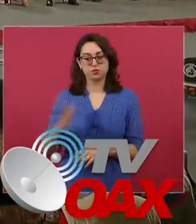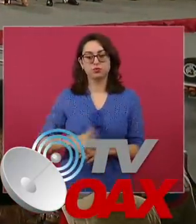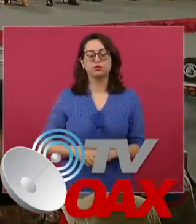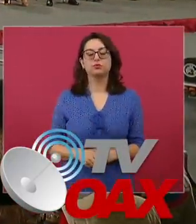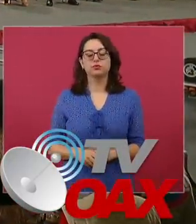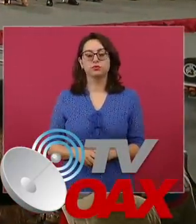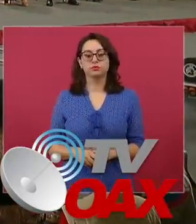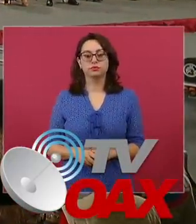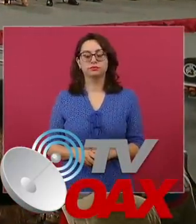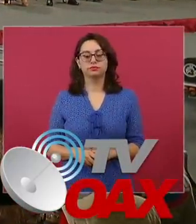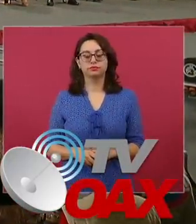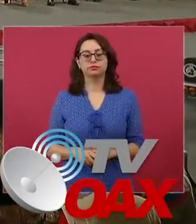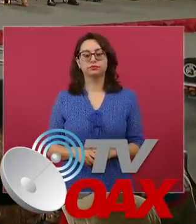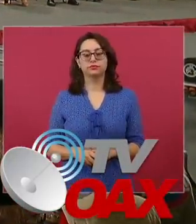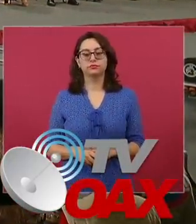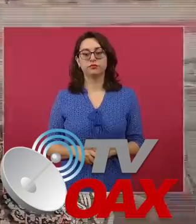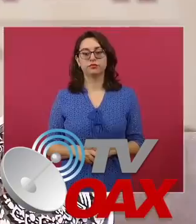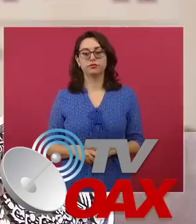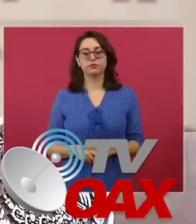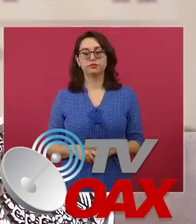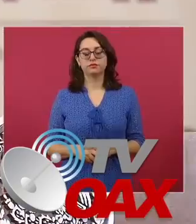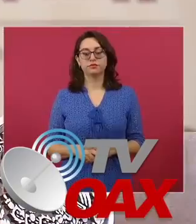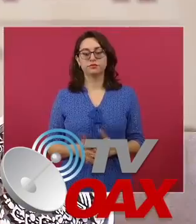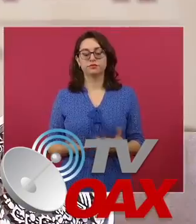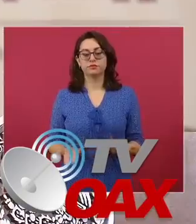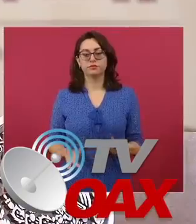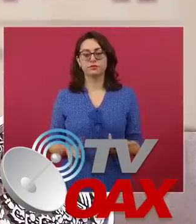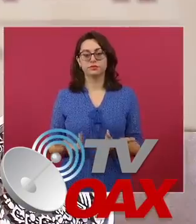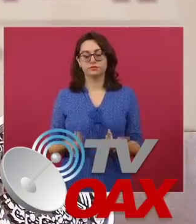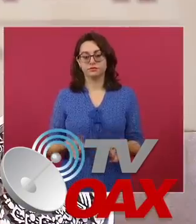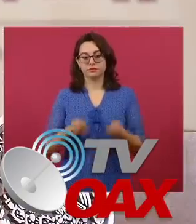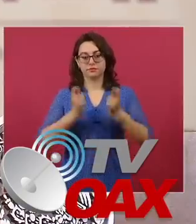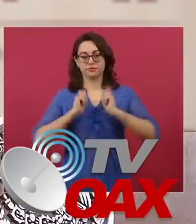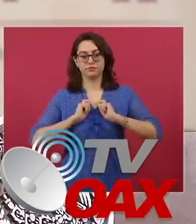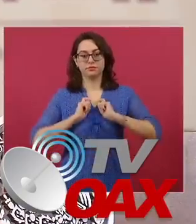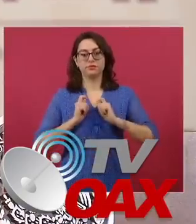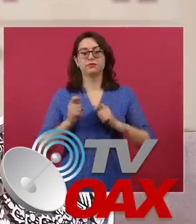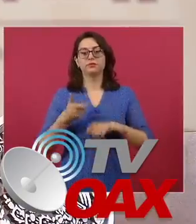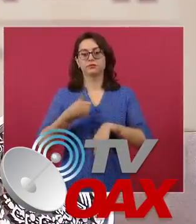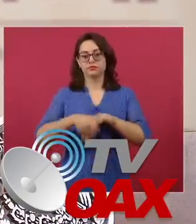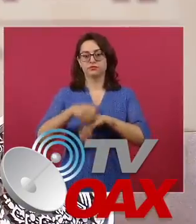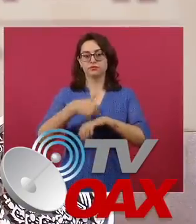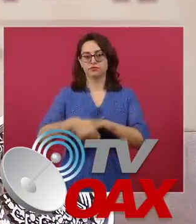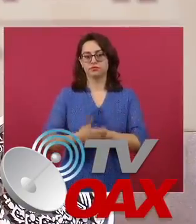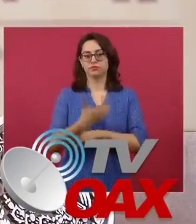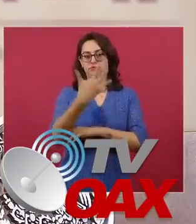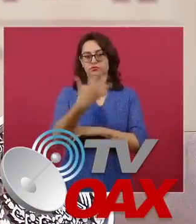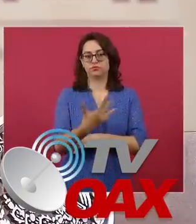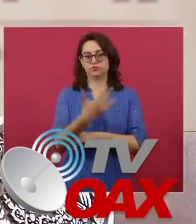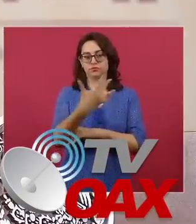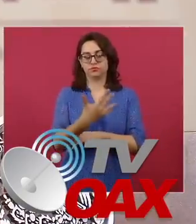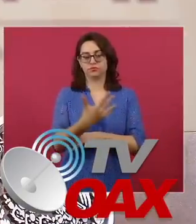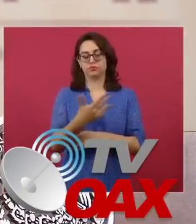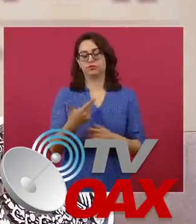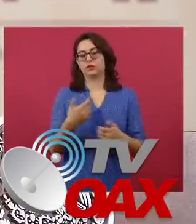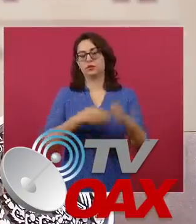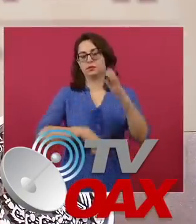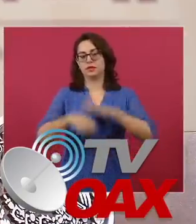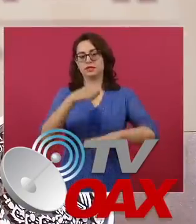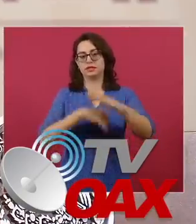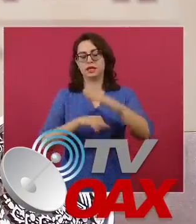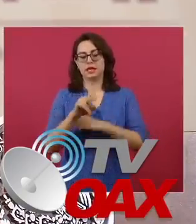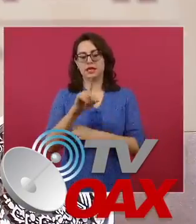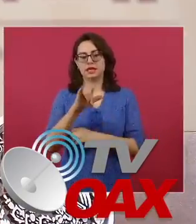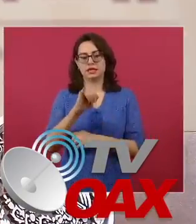La empresa que está encargada del tramo 5, que va de Puerto Aventuras a Cumales, Grupo Indy, es una longitud